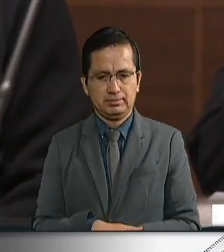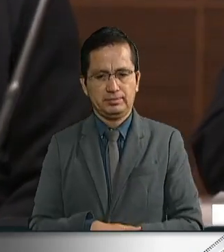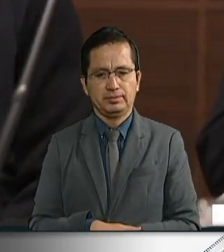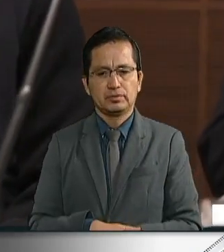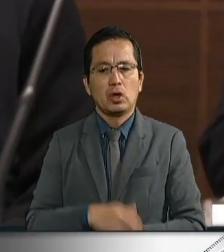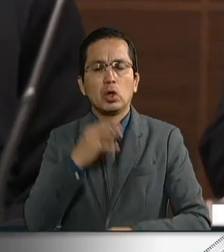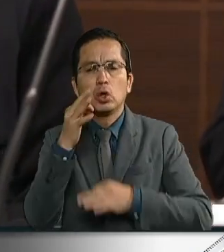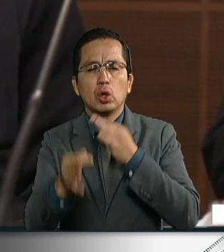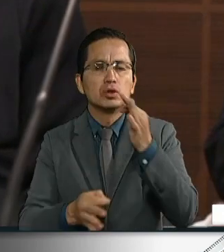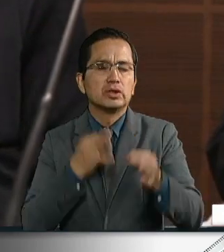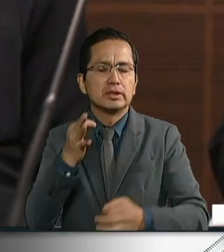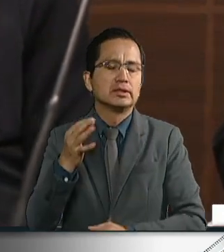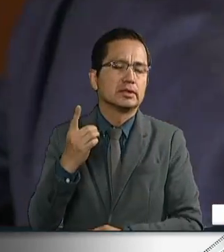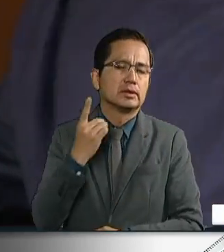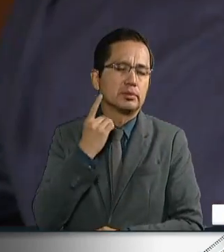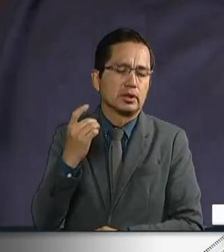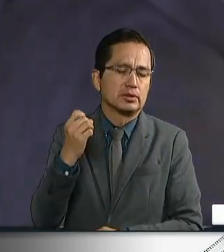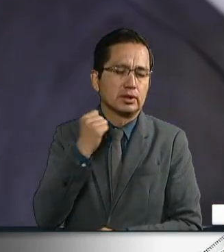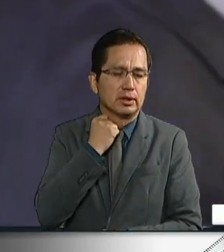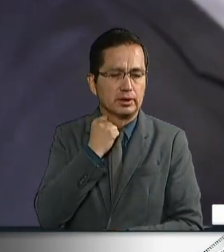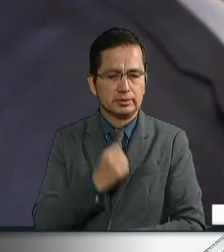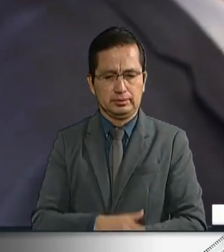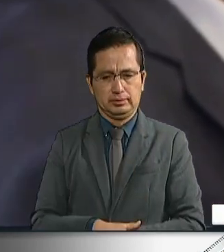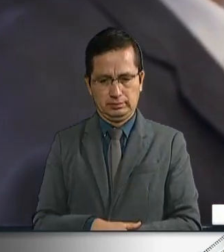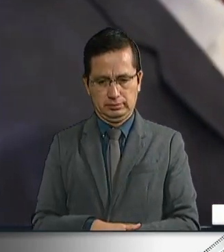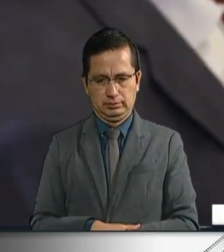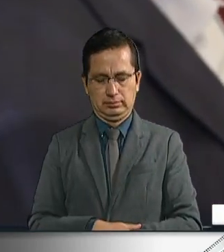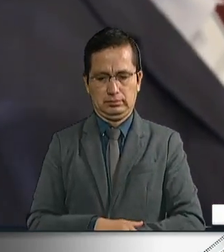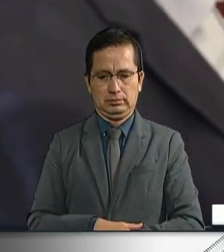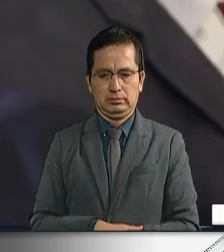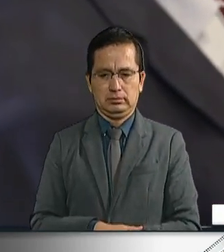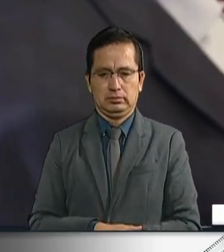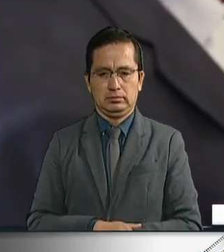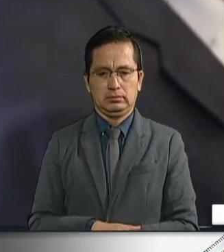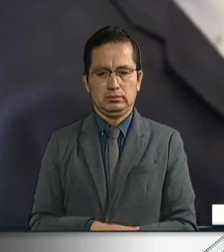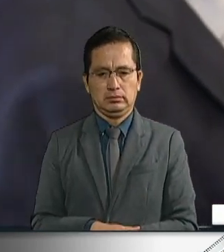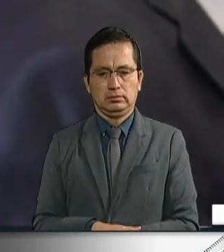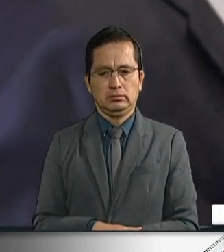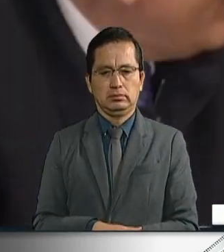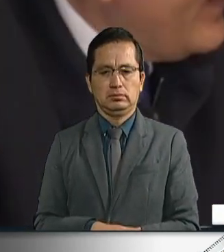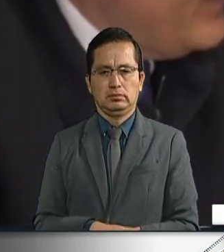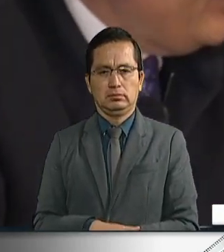de Francisco Fajardo Ortiz, informó para Noticias del Congreso, Adrián Aguilar Torres.